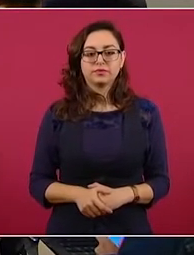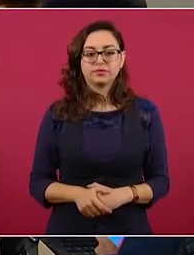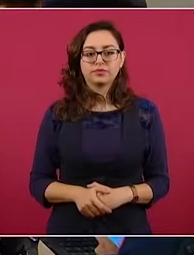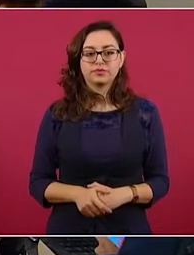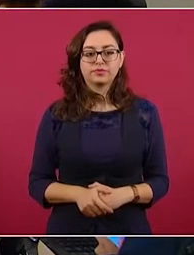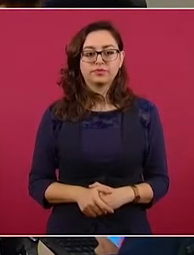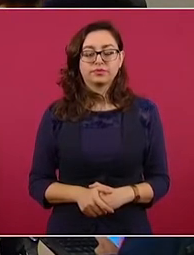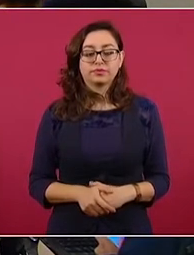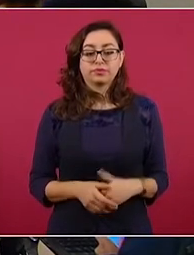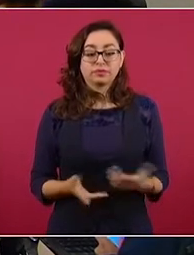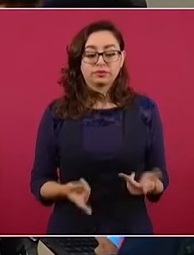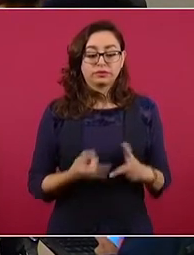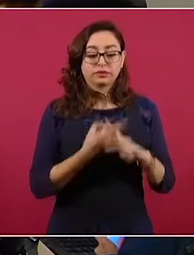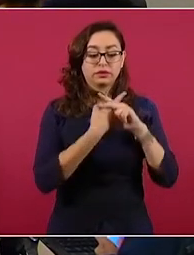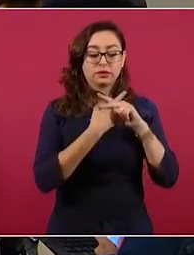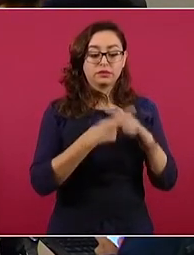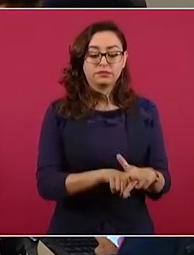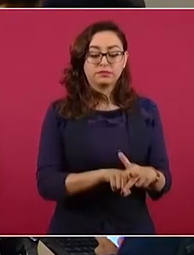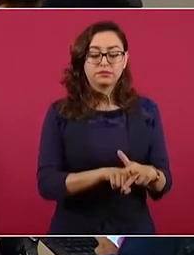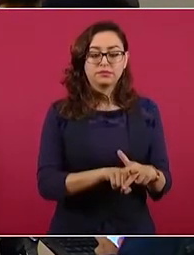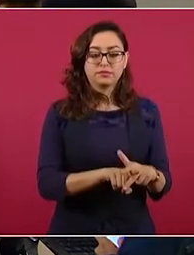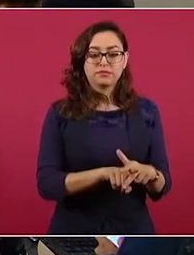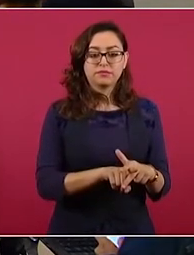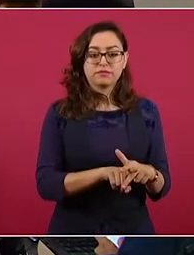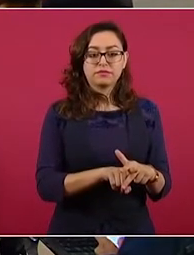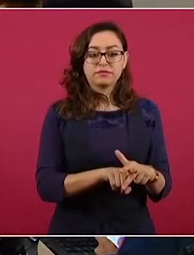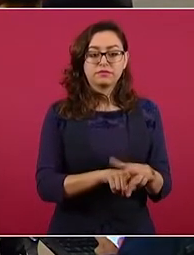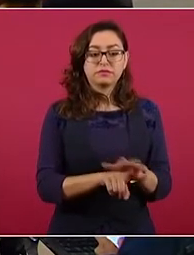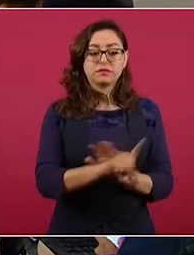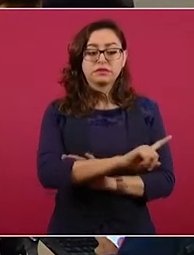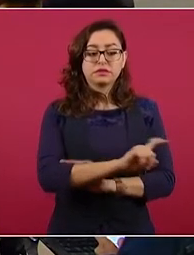Lo agarramos en 108